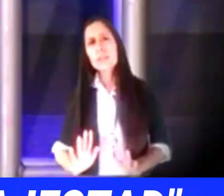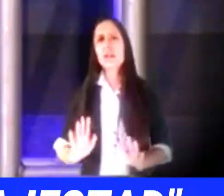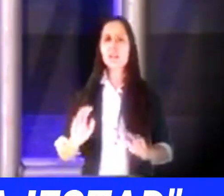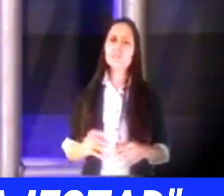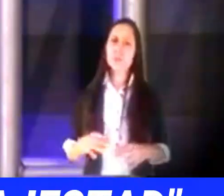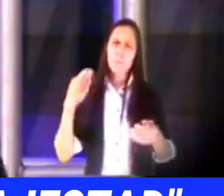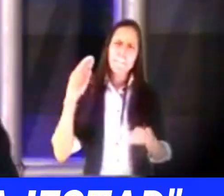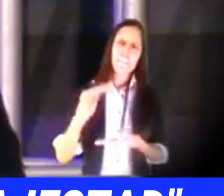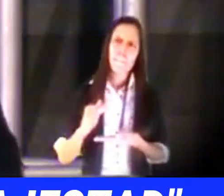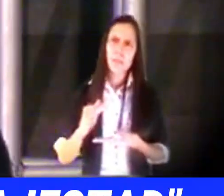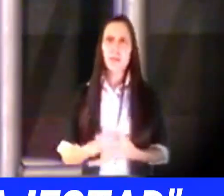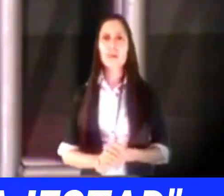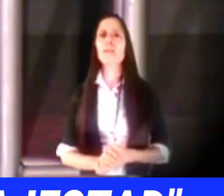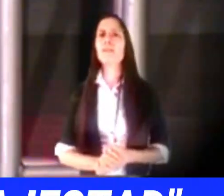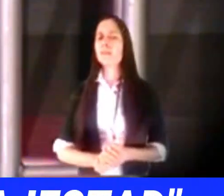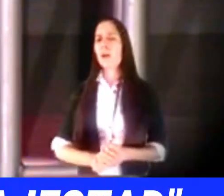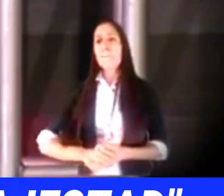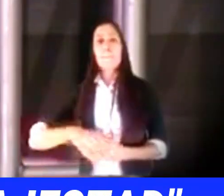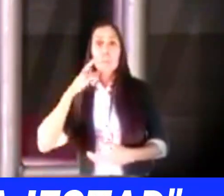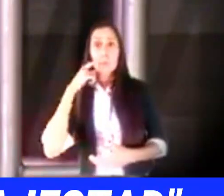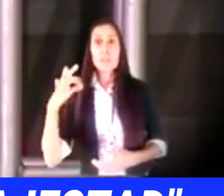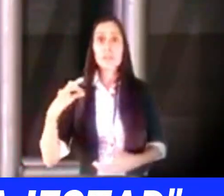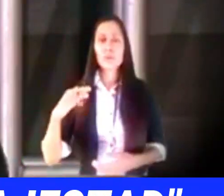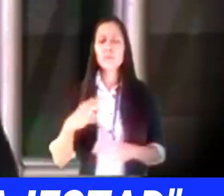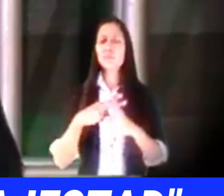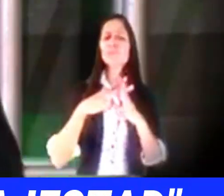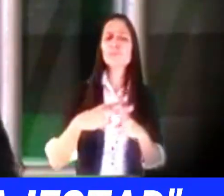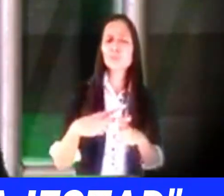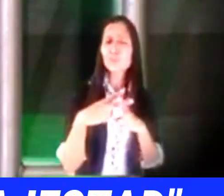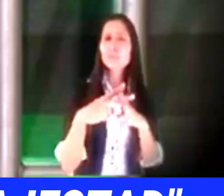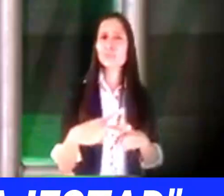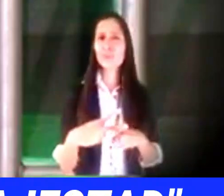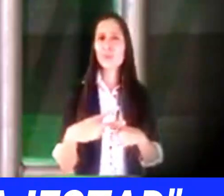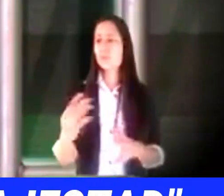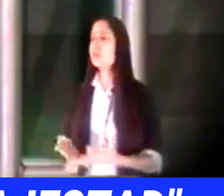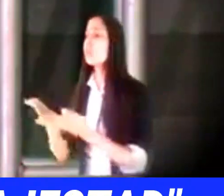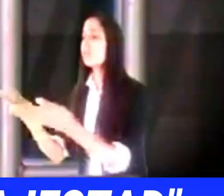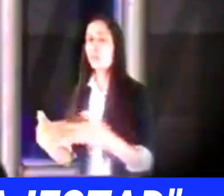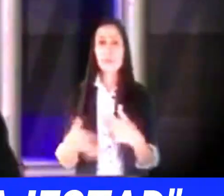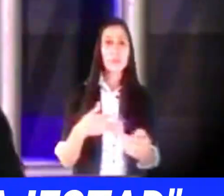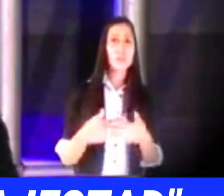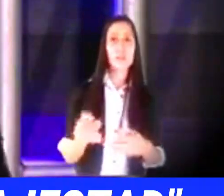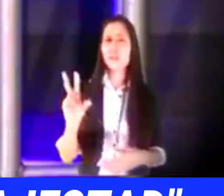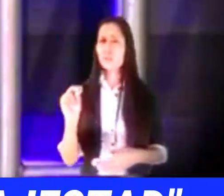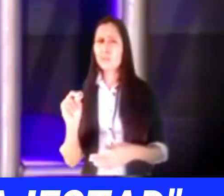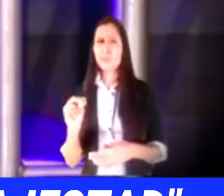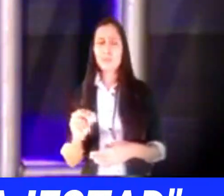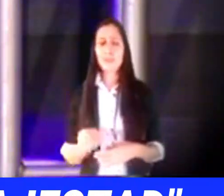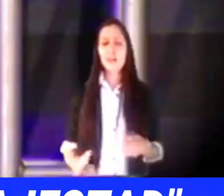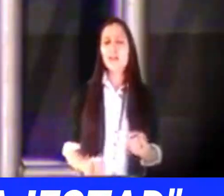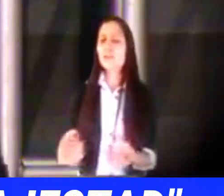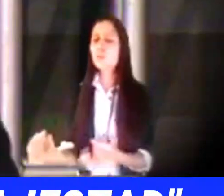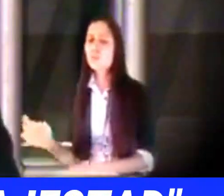viña. Nabot no entregó la viña. Aunque era un cultivo de lentejas y no era muy significativo,